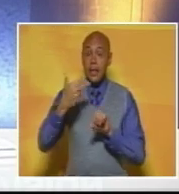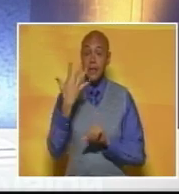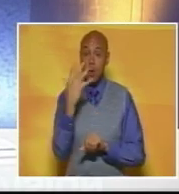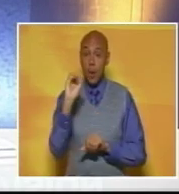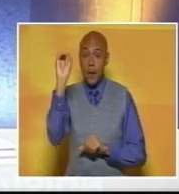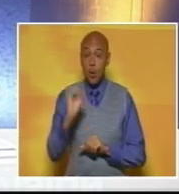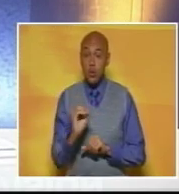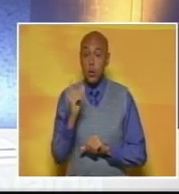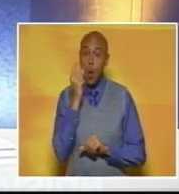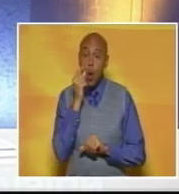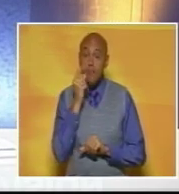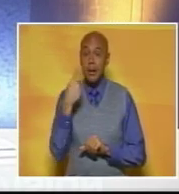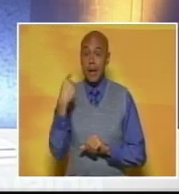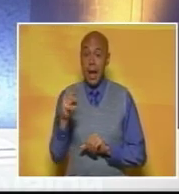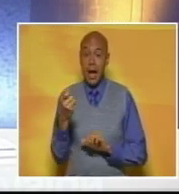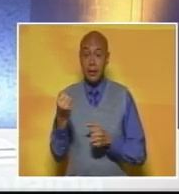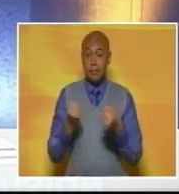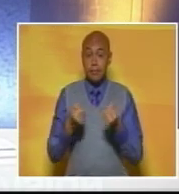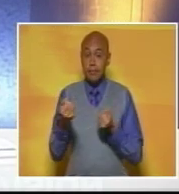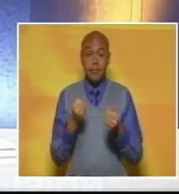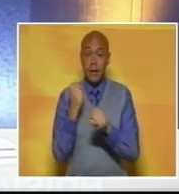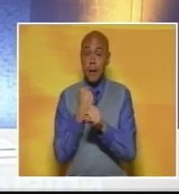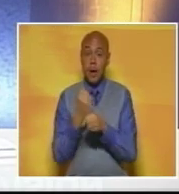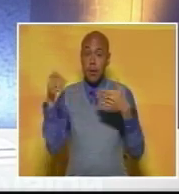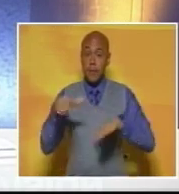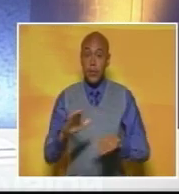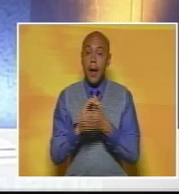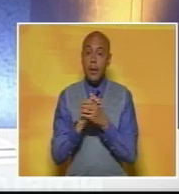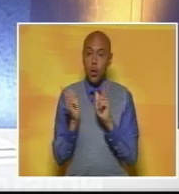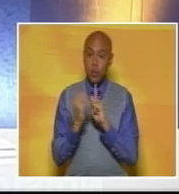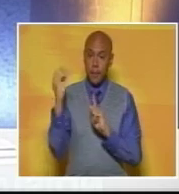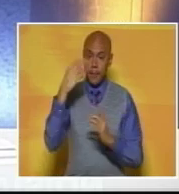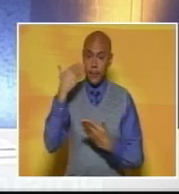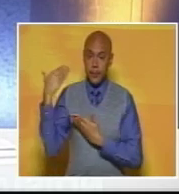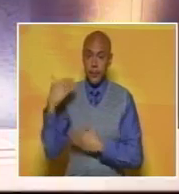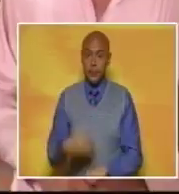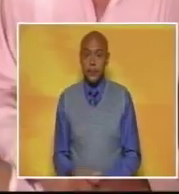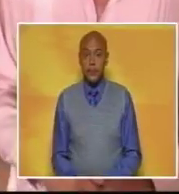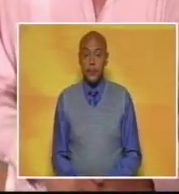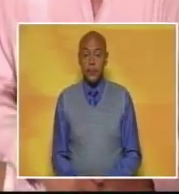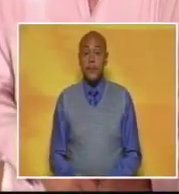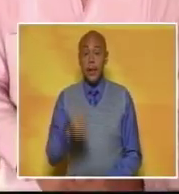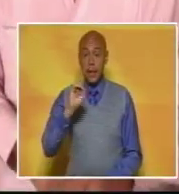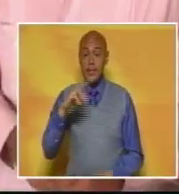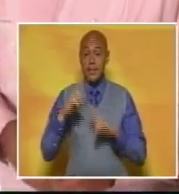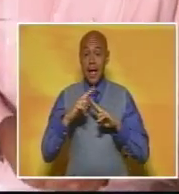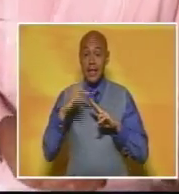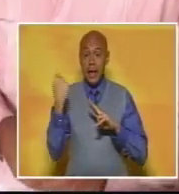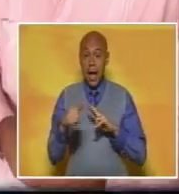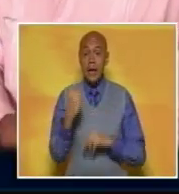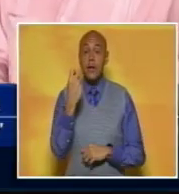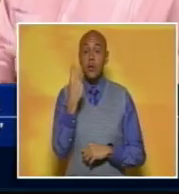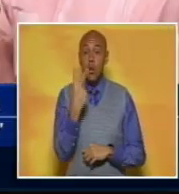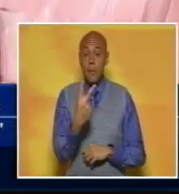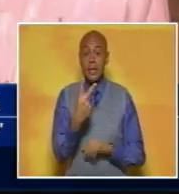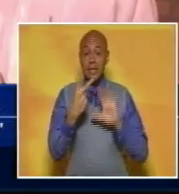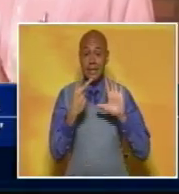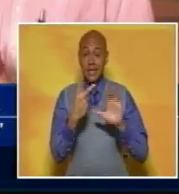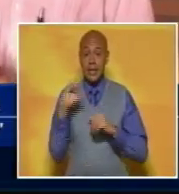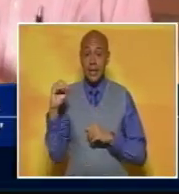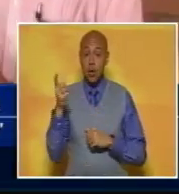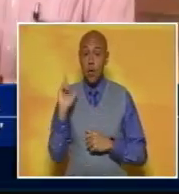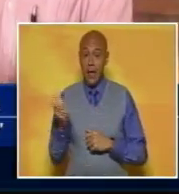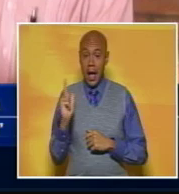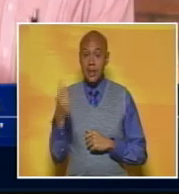50% de las unidades están paralizadas. Marine Glot nos tiene los detalles. En Táchira existen 2.700